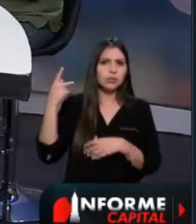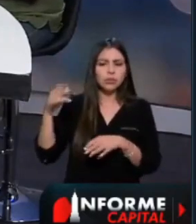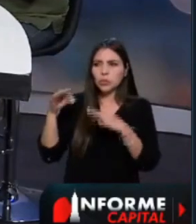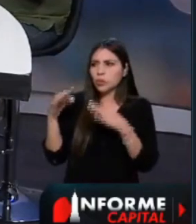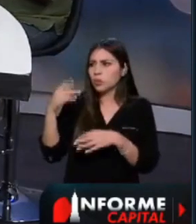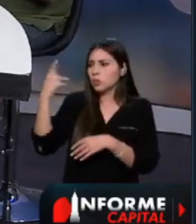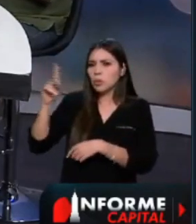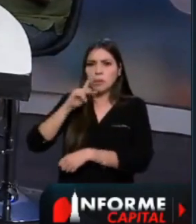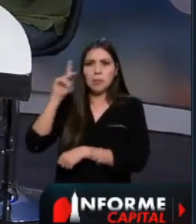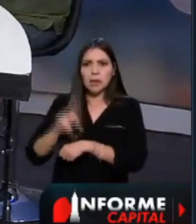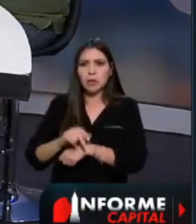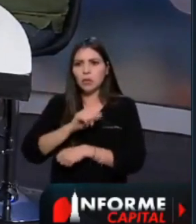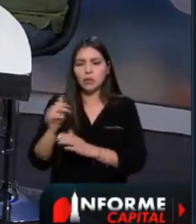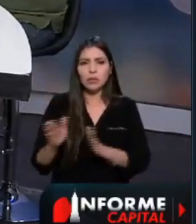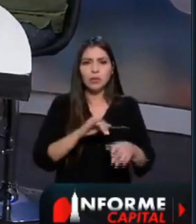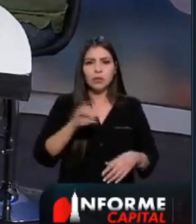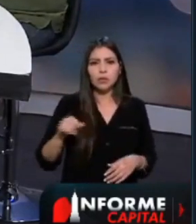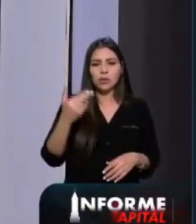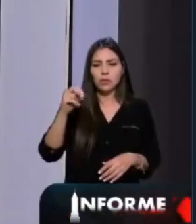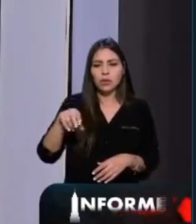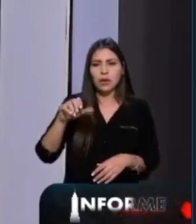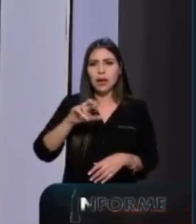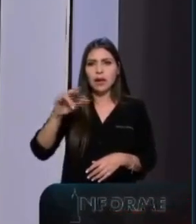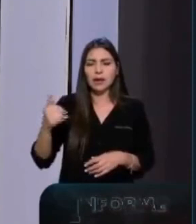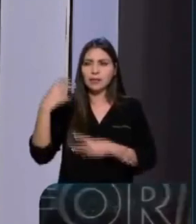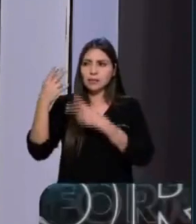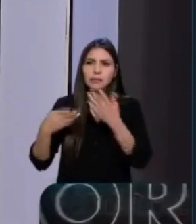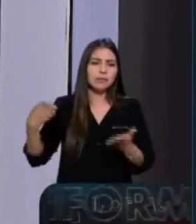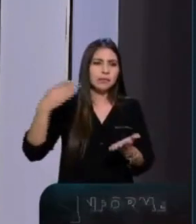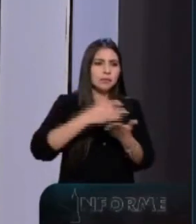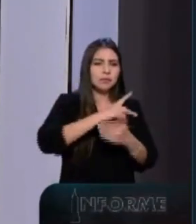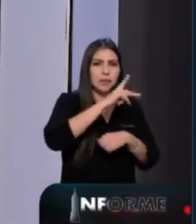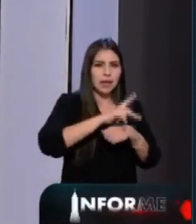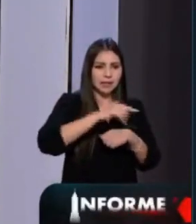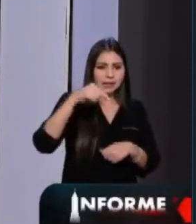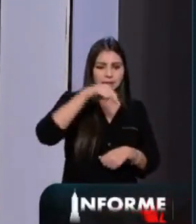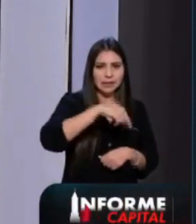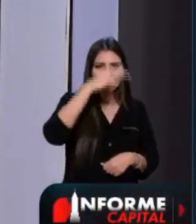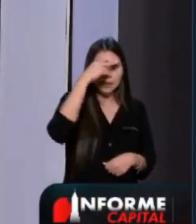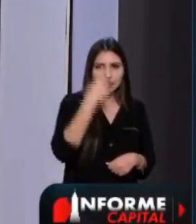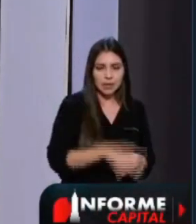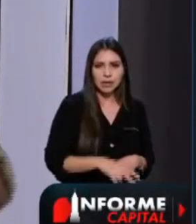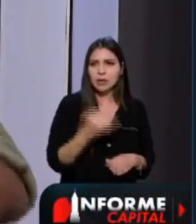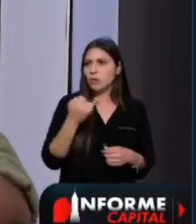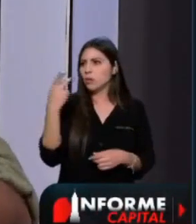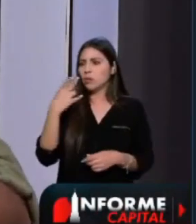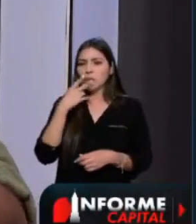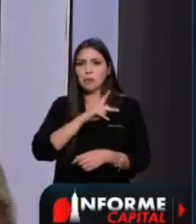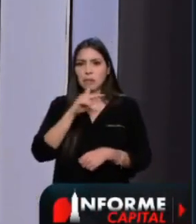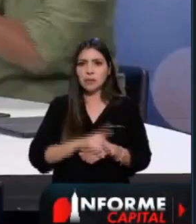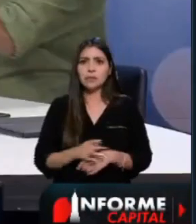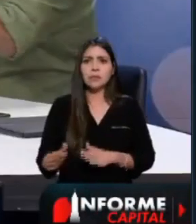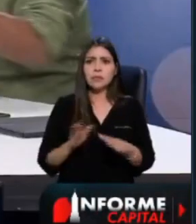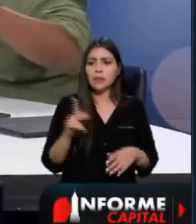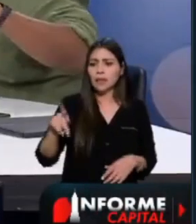Juan. John Kerry, cuando vino a visitar a Andrés Manuel López Obrador, profundamente nacionalista. Ken Salazar, cuando presiona al gobierno